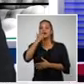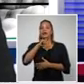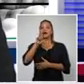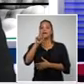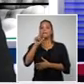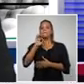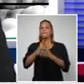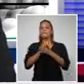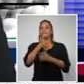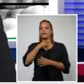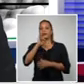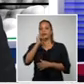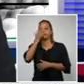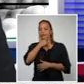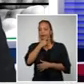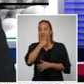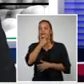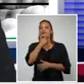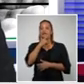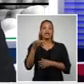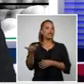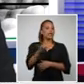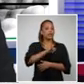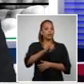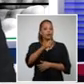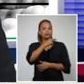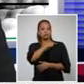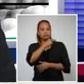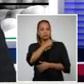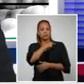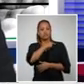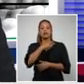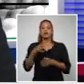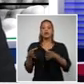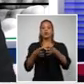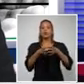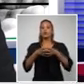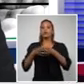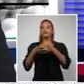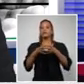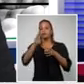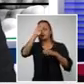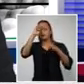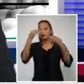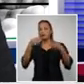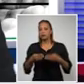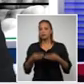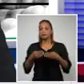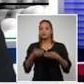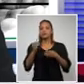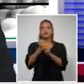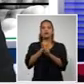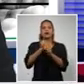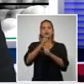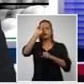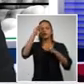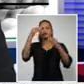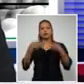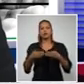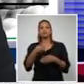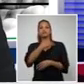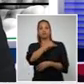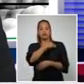también se reconocen a colectivos de salud, a jóvenes trabajadores de la salud de nuestras Fuerzas Armadas